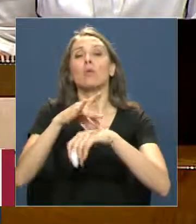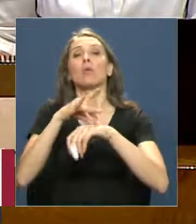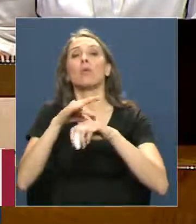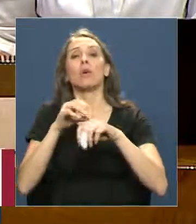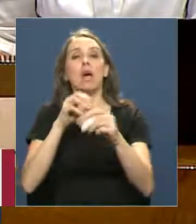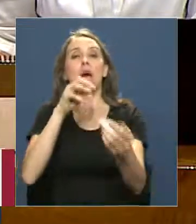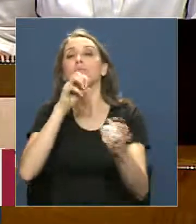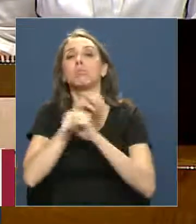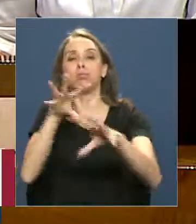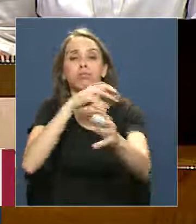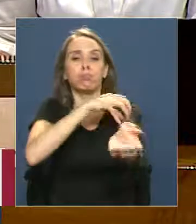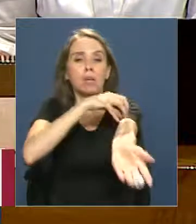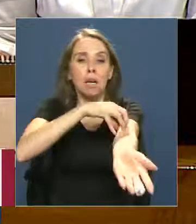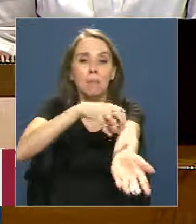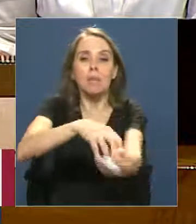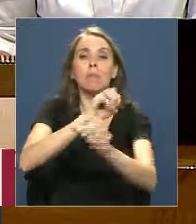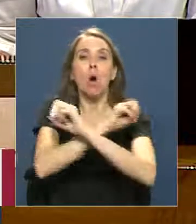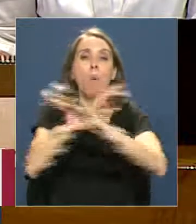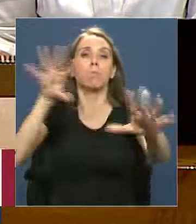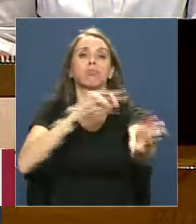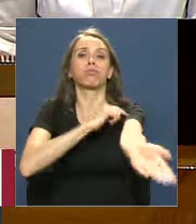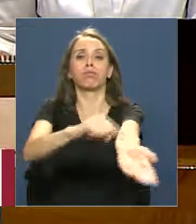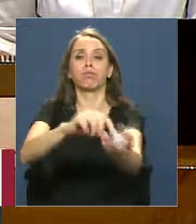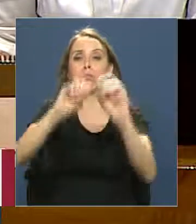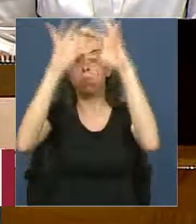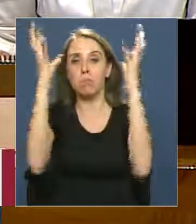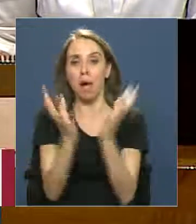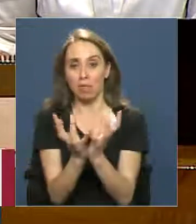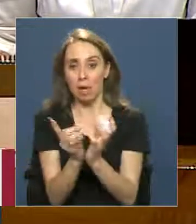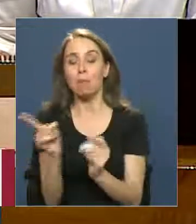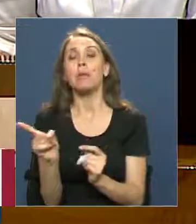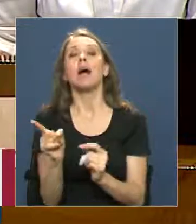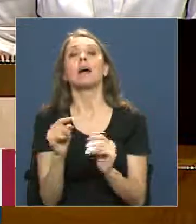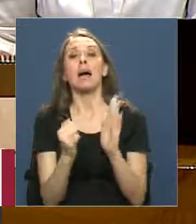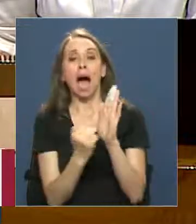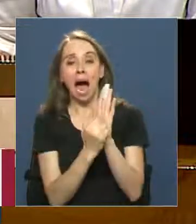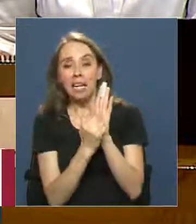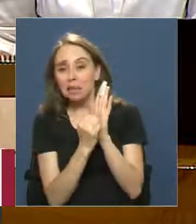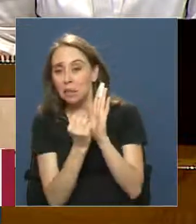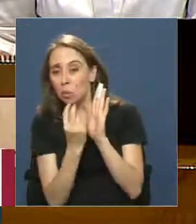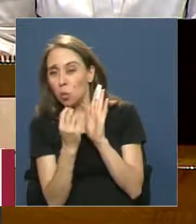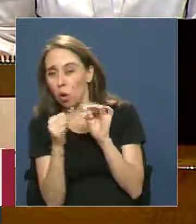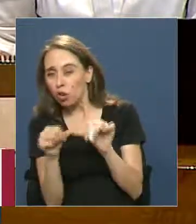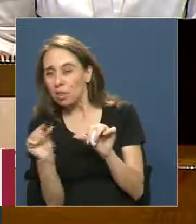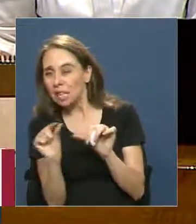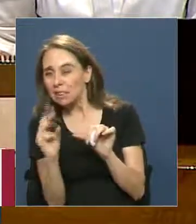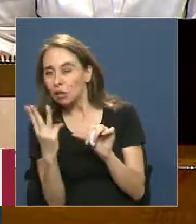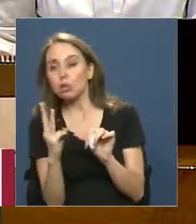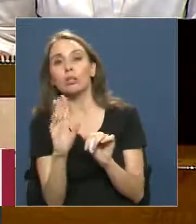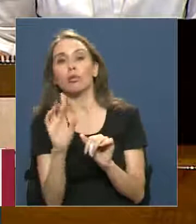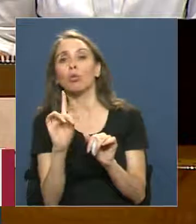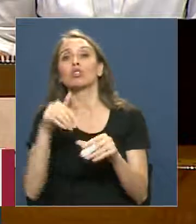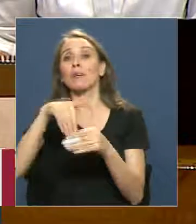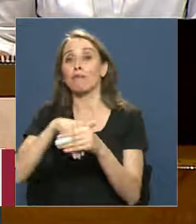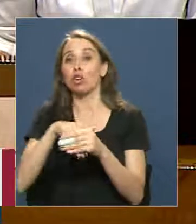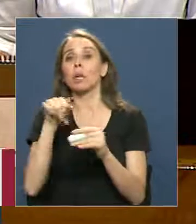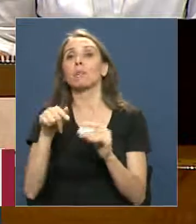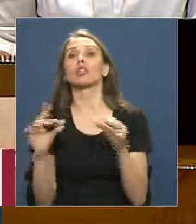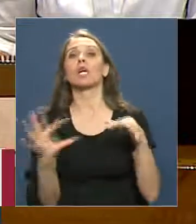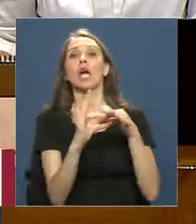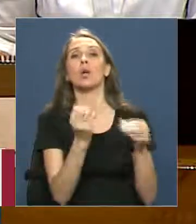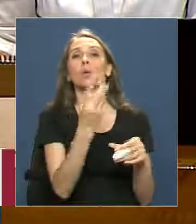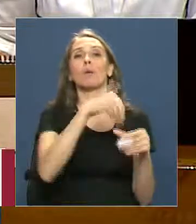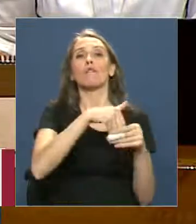la salvedad del artículo segundo transitorio por tratarse de una disposición de quórum calificado. Vamos a votar en general